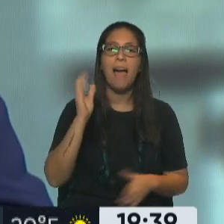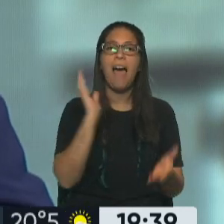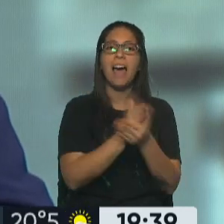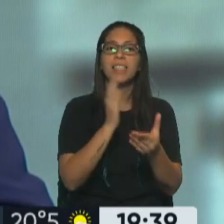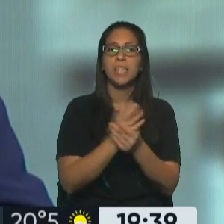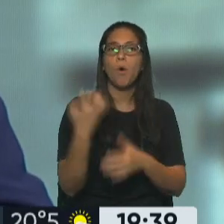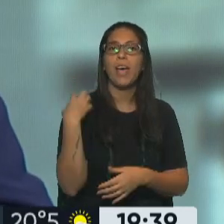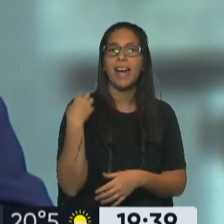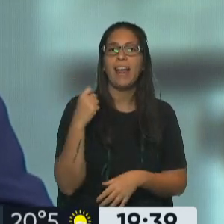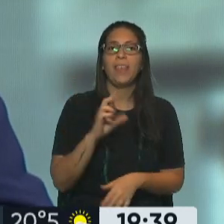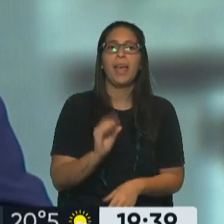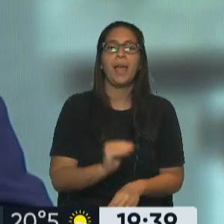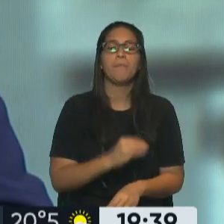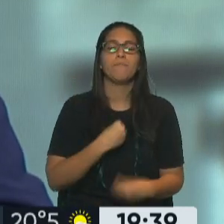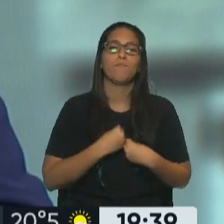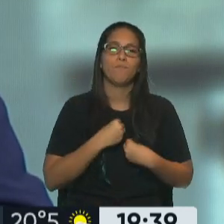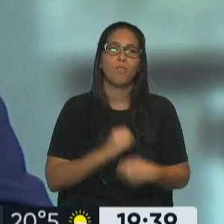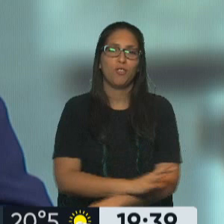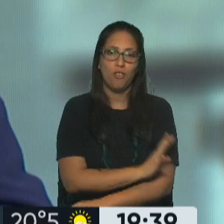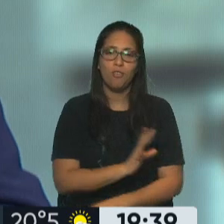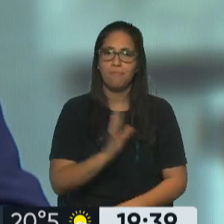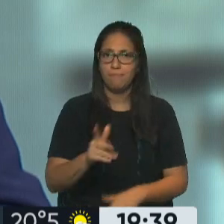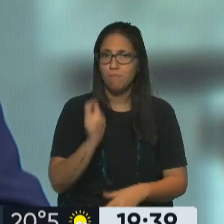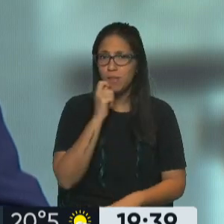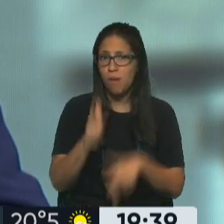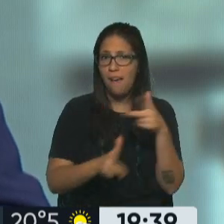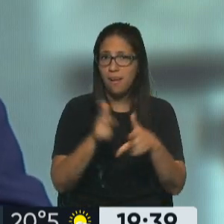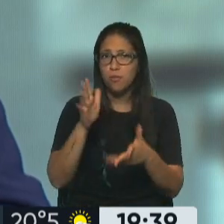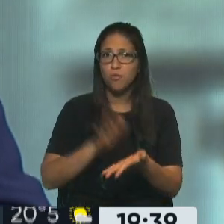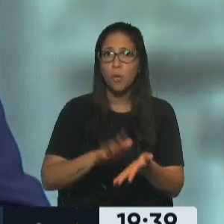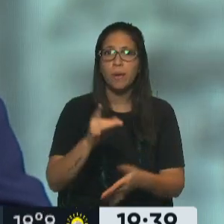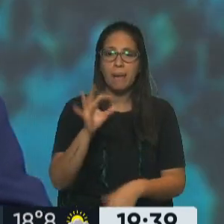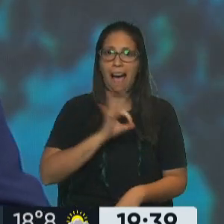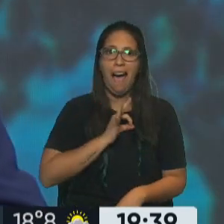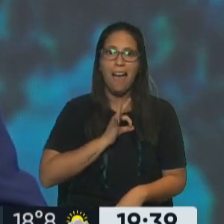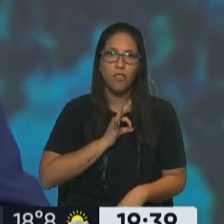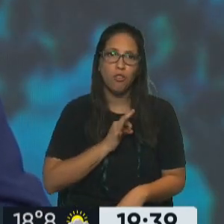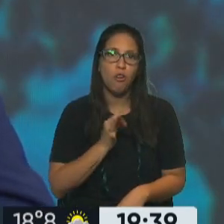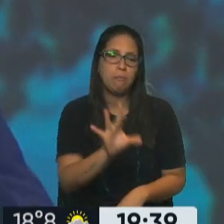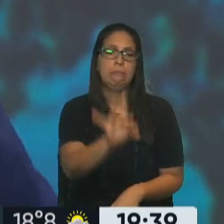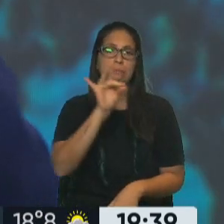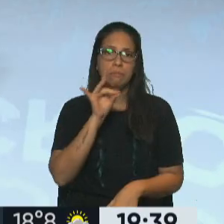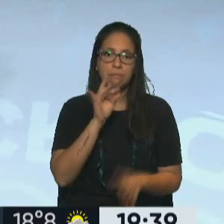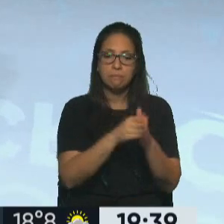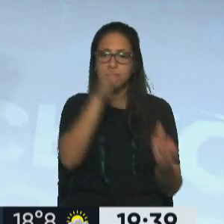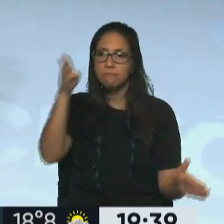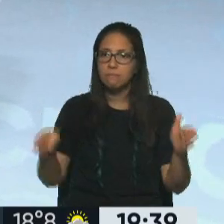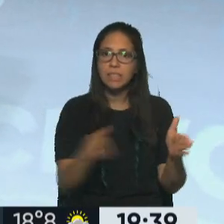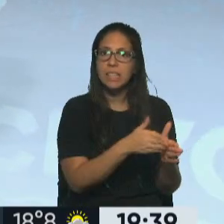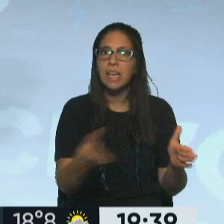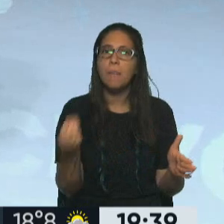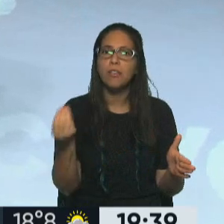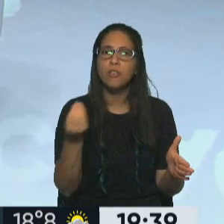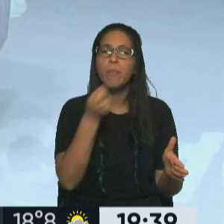general de la emoción de la emoción Sí es muy lindo porque hablamos de un año en particular y que pasó en ese año pero hablamos de cosas que la gente le acomode